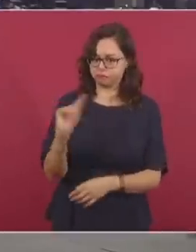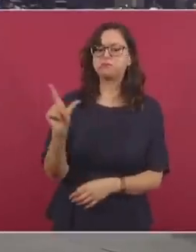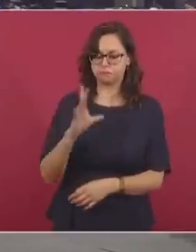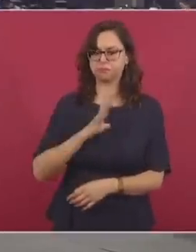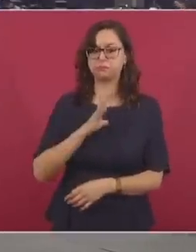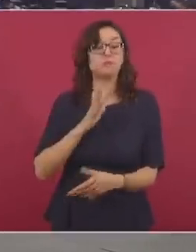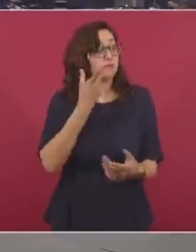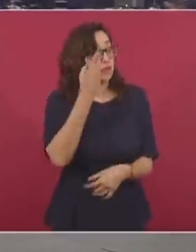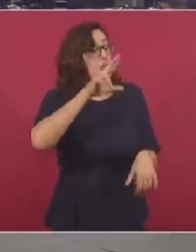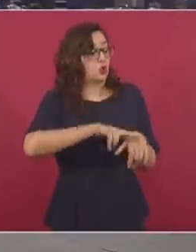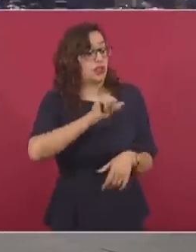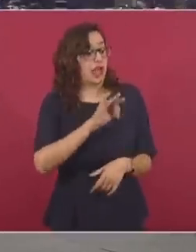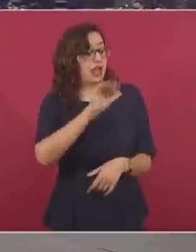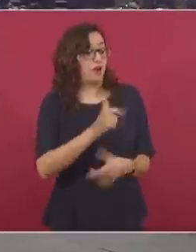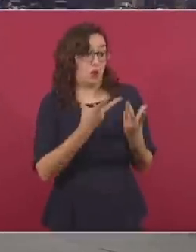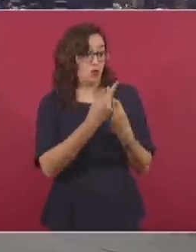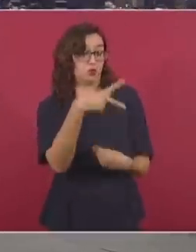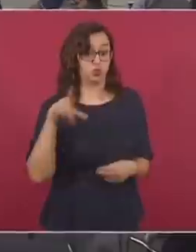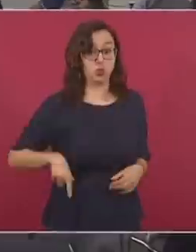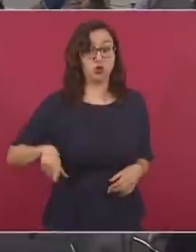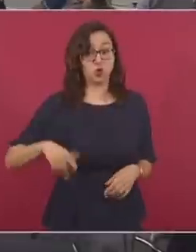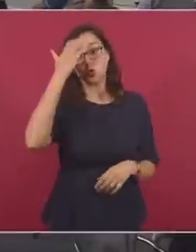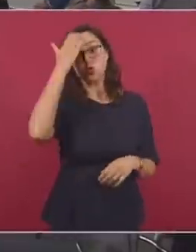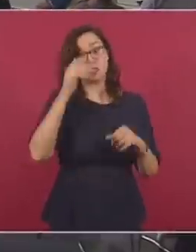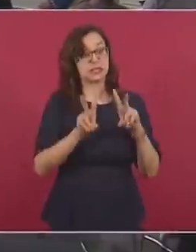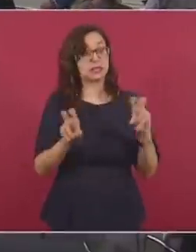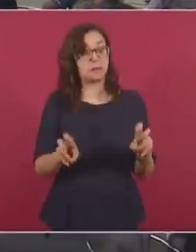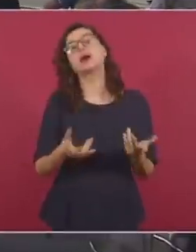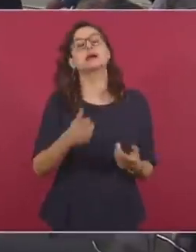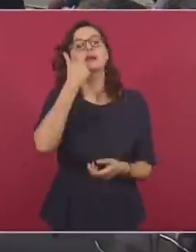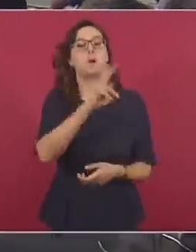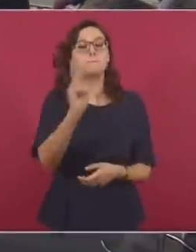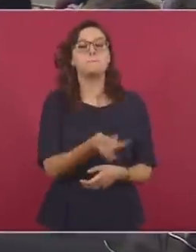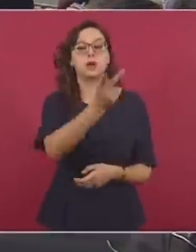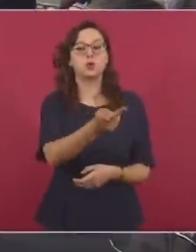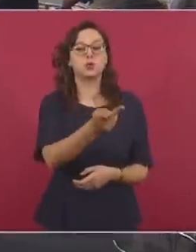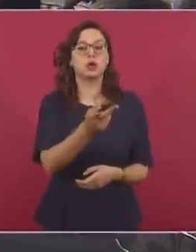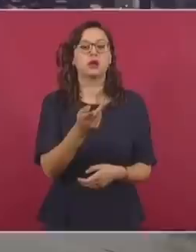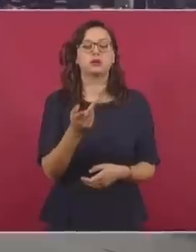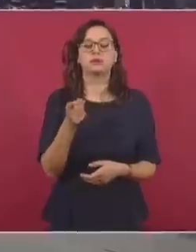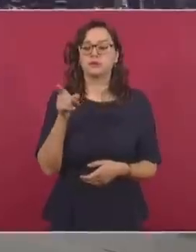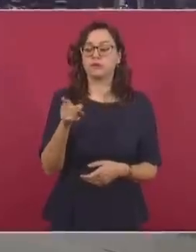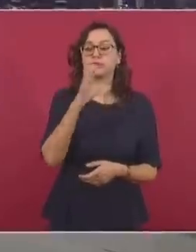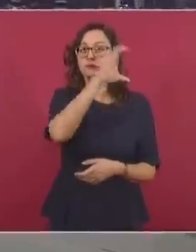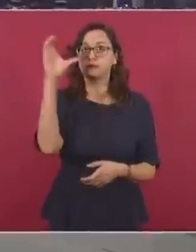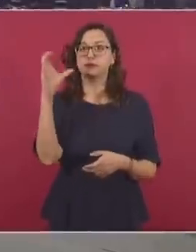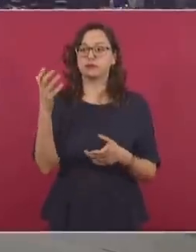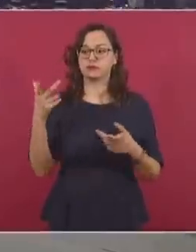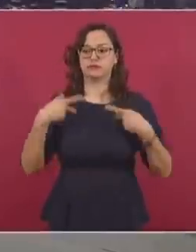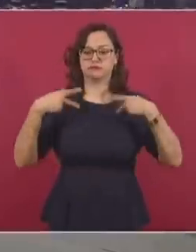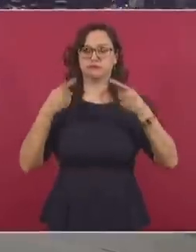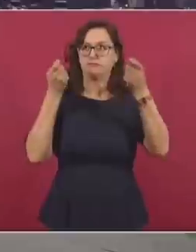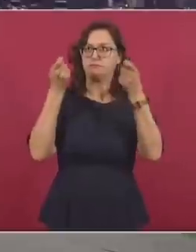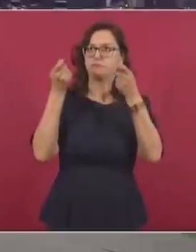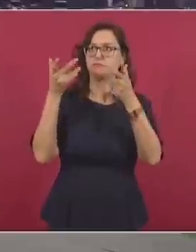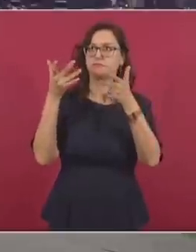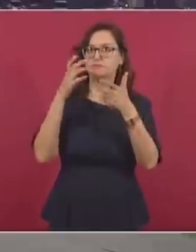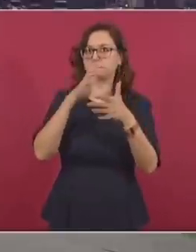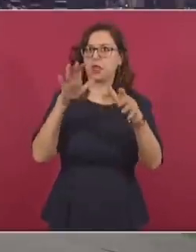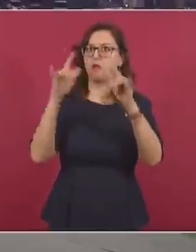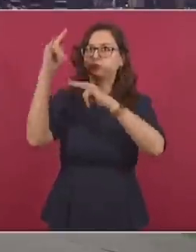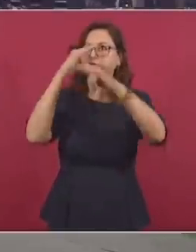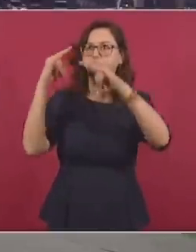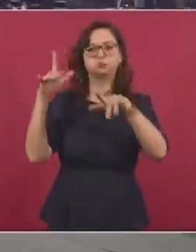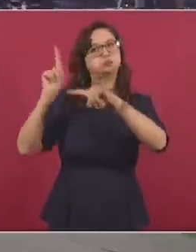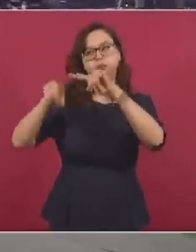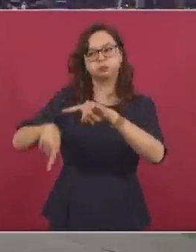Y aparte del director del AIFA, o es una persona que está dentro de su administración, es una persona que sabe, digo, sabe del tema, y también preguntarles, se descarta totalmente de que se les vaya a sustituir a los controladores aéreos por gente del ejército, como se ha manejado en algunos